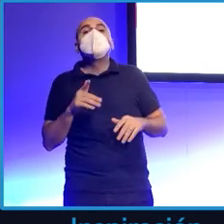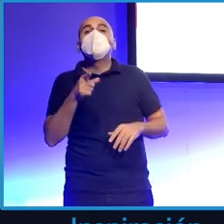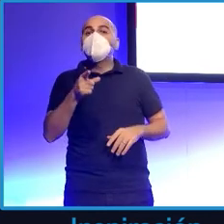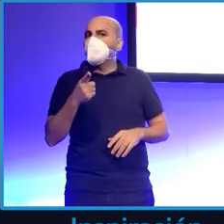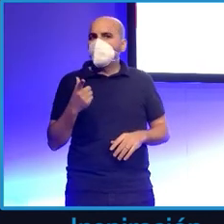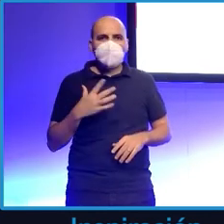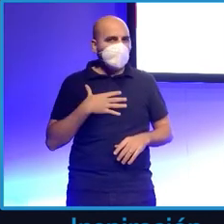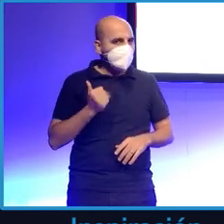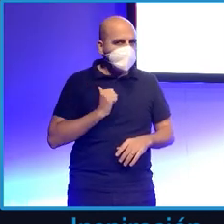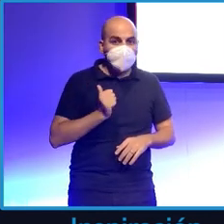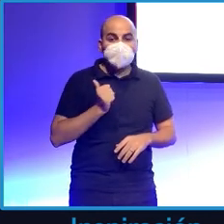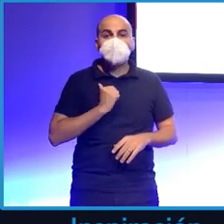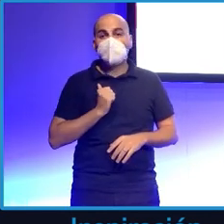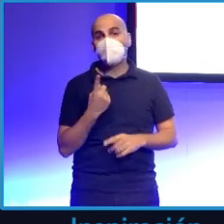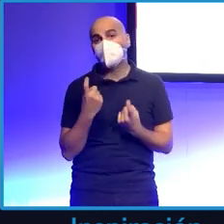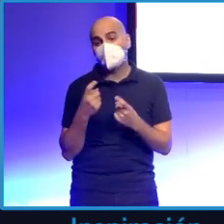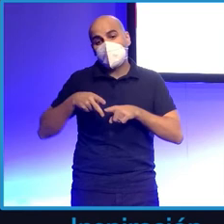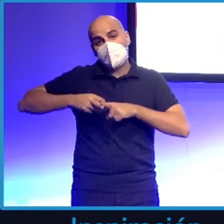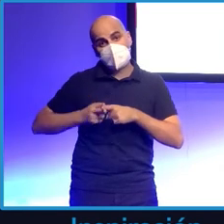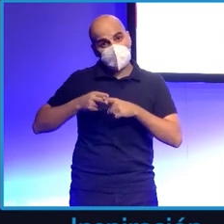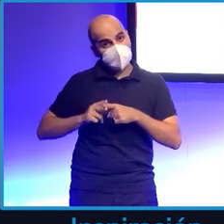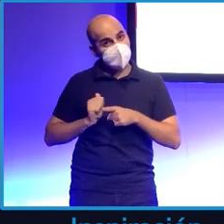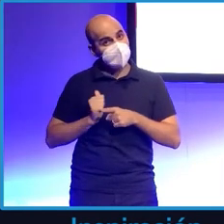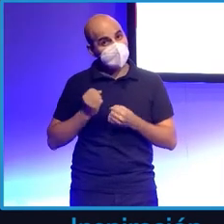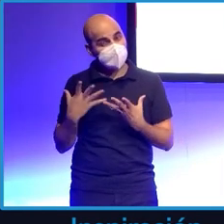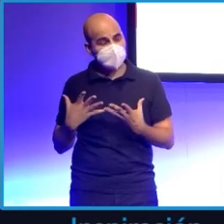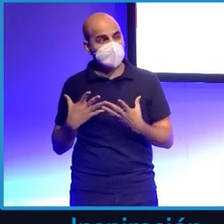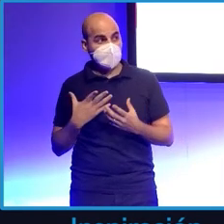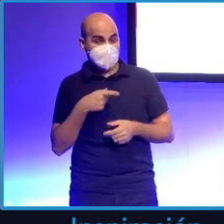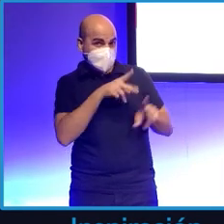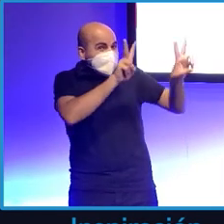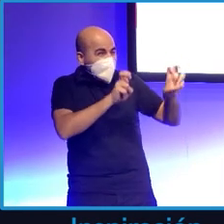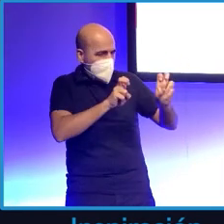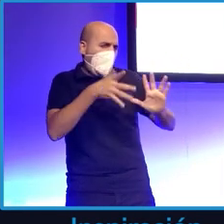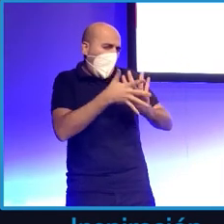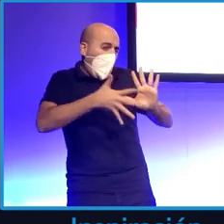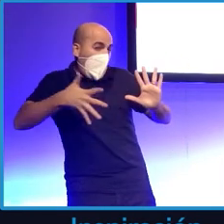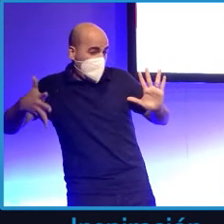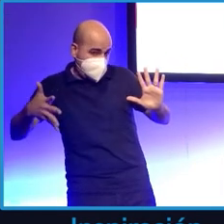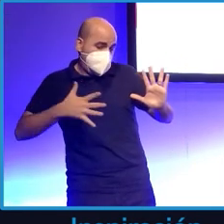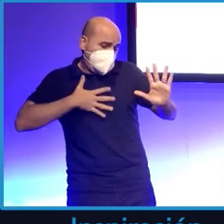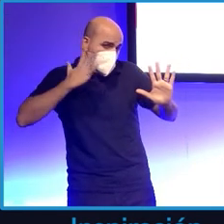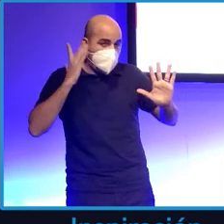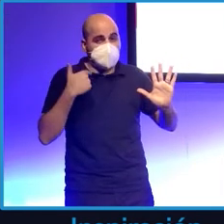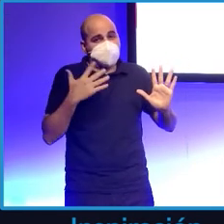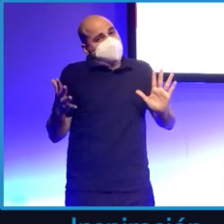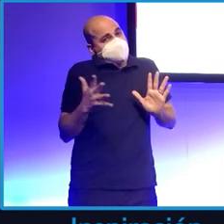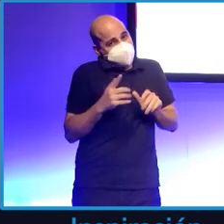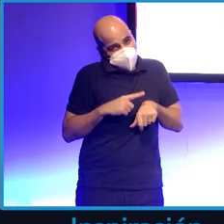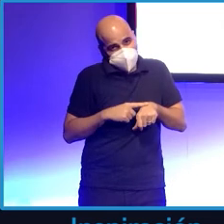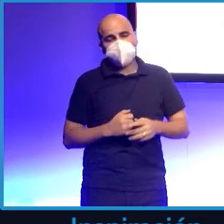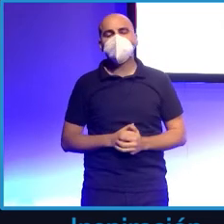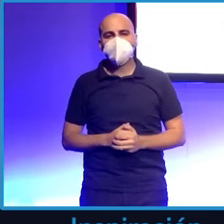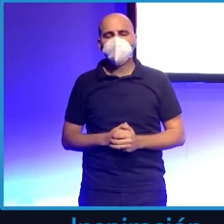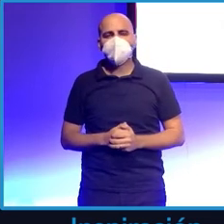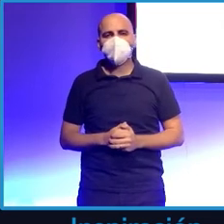con lo cual bueno eso eso lo dicho aquí daría también para hablar un montonazo vale os voy a hablar también de una parte